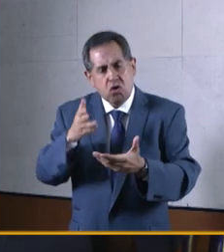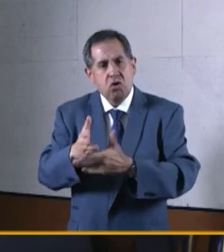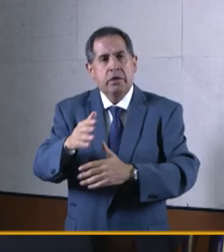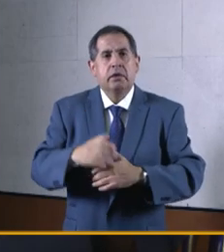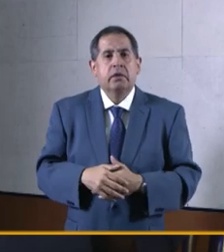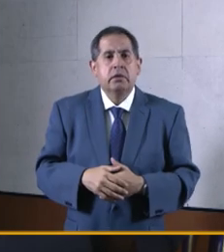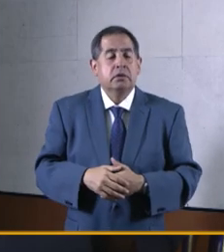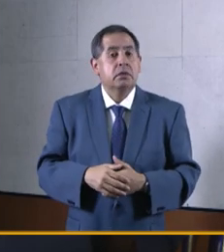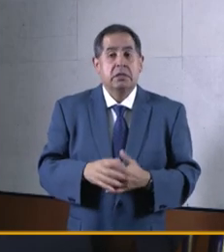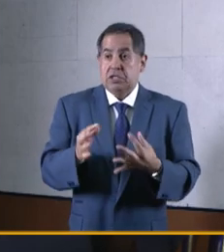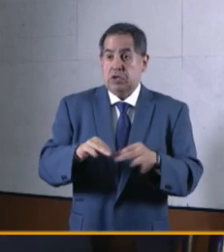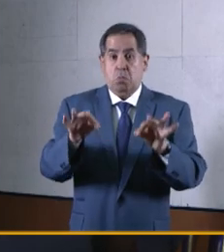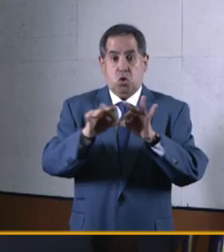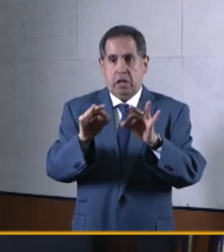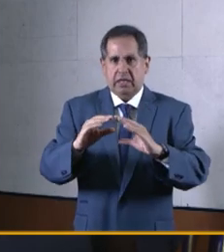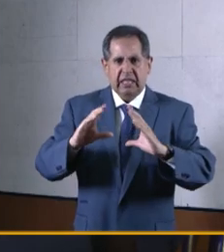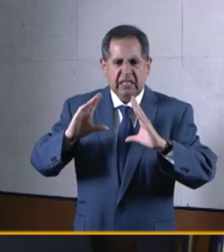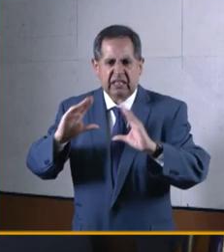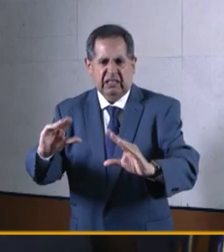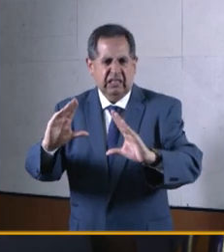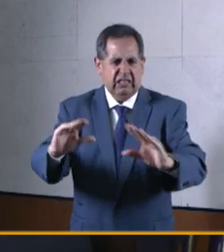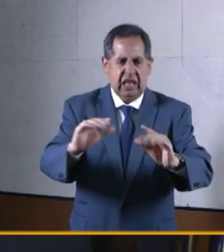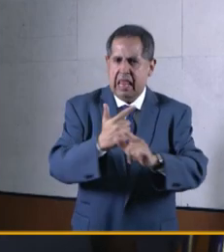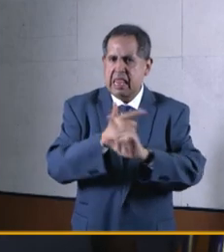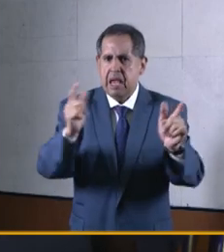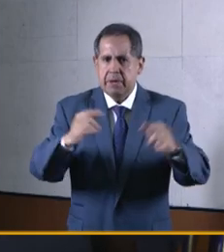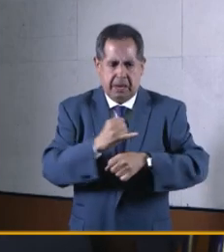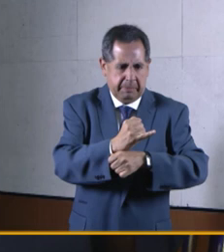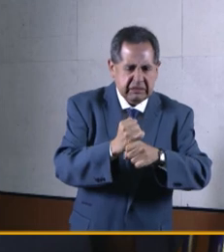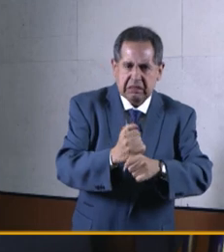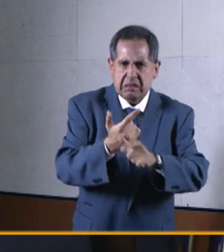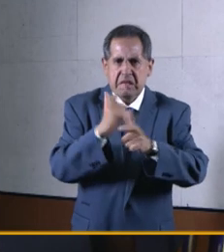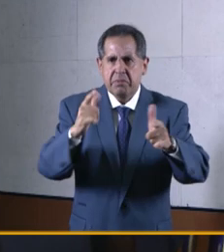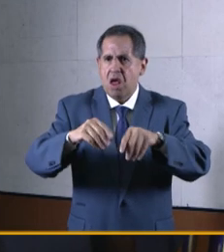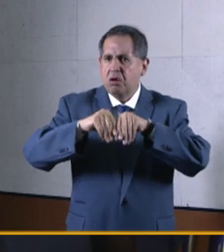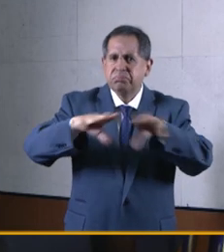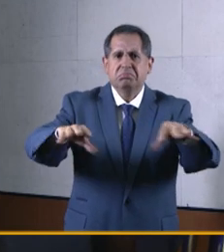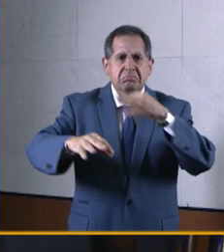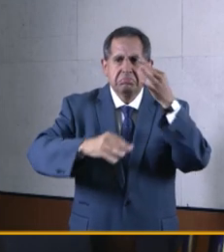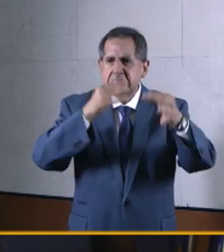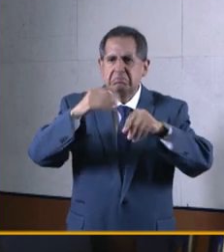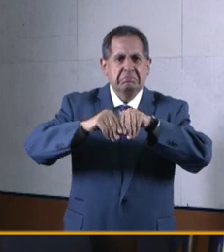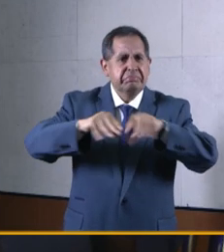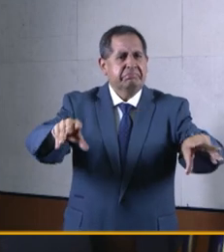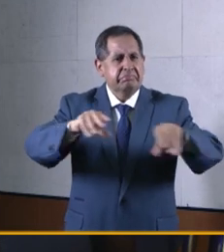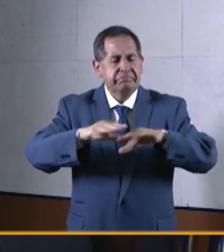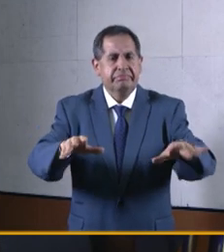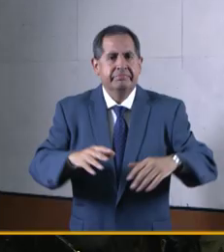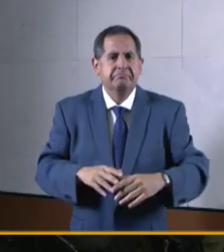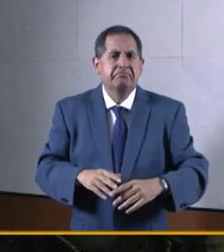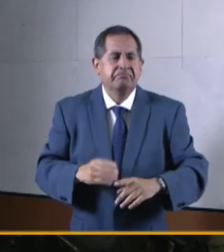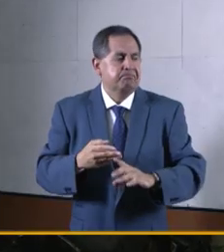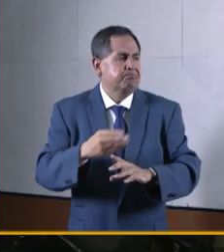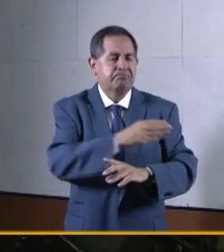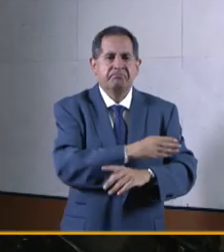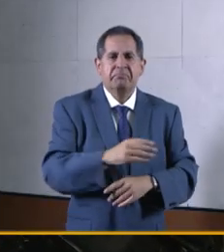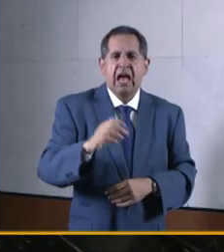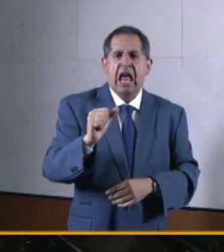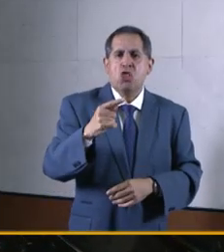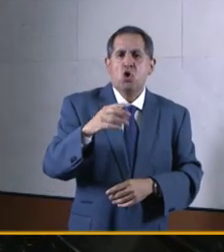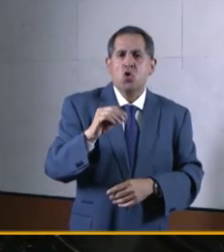garantiza la libertad de enseñanza investigación y difusión tuvo razón antonio caso